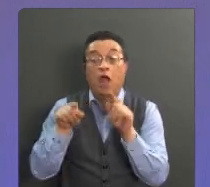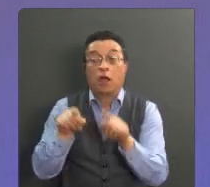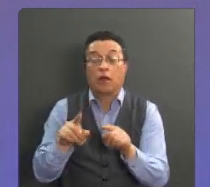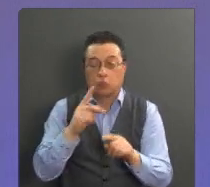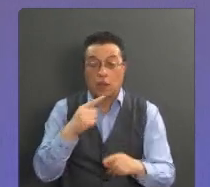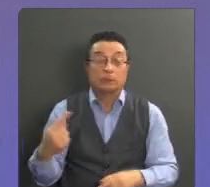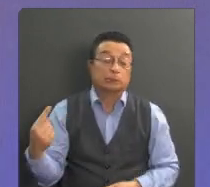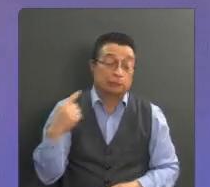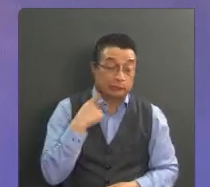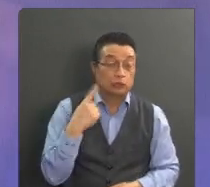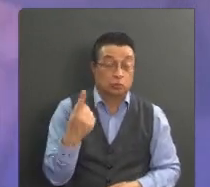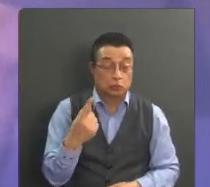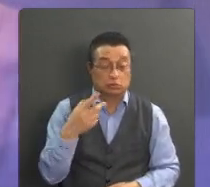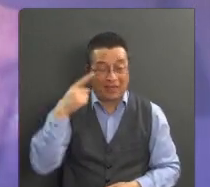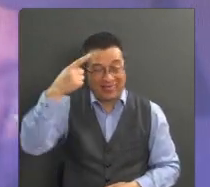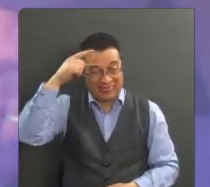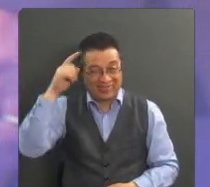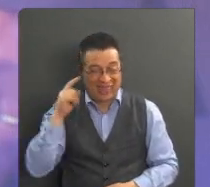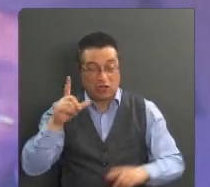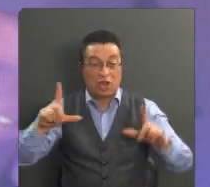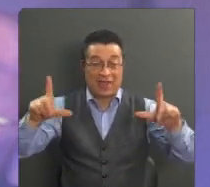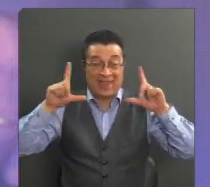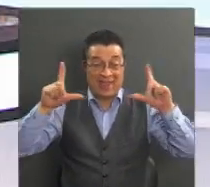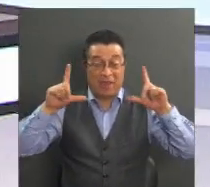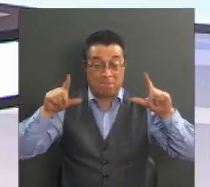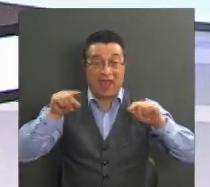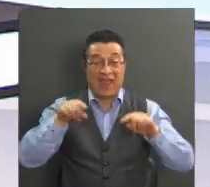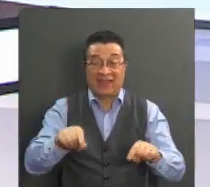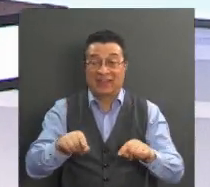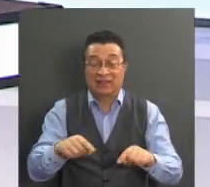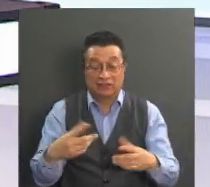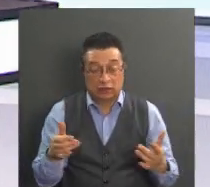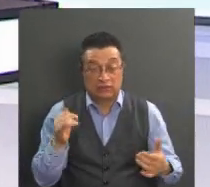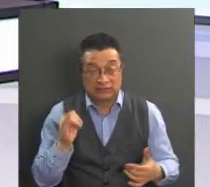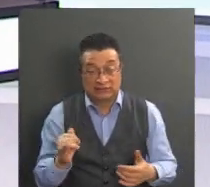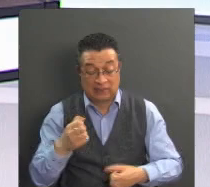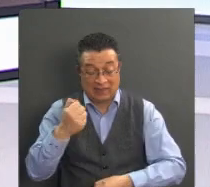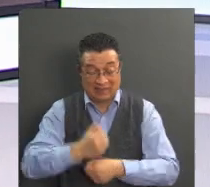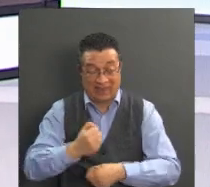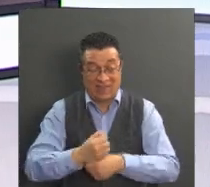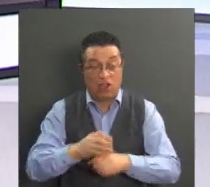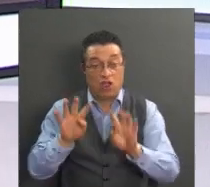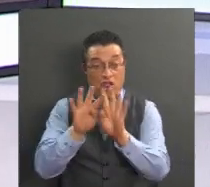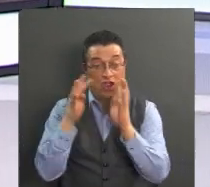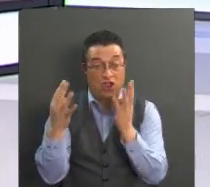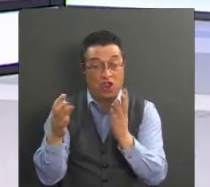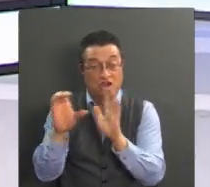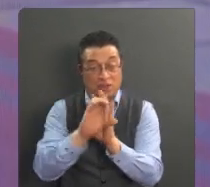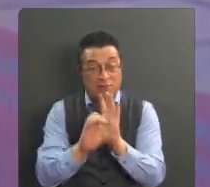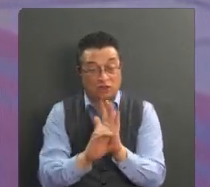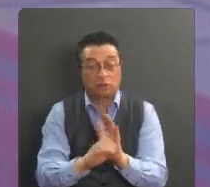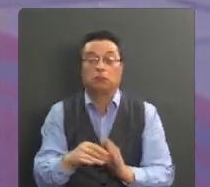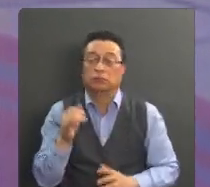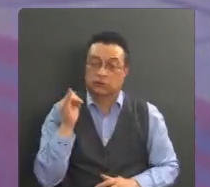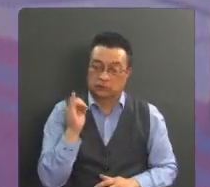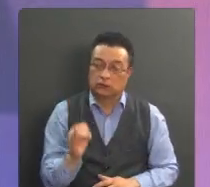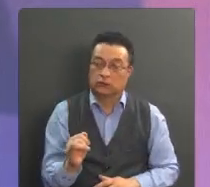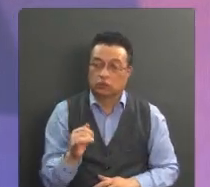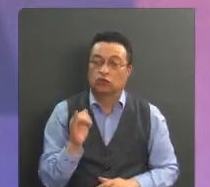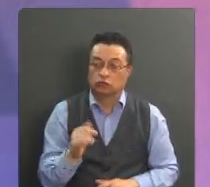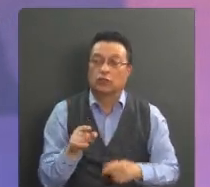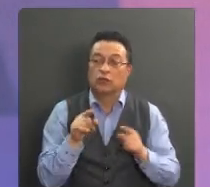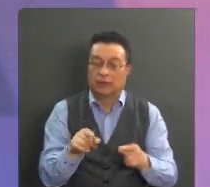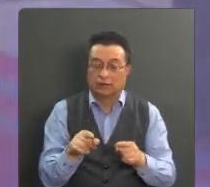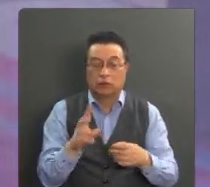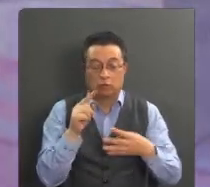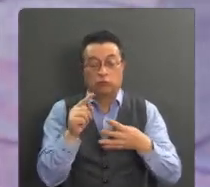sí, que daña la imagen de la... Claro, ¿innecesariamente sí, el trabajo de la convención? Claro que sí, porque hay como un tema de respeto republicano, de esto, y no de se termina